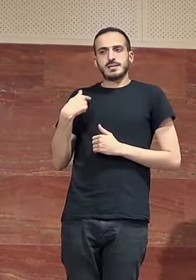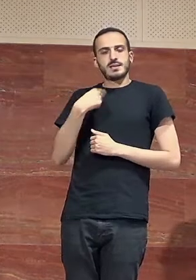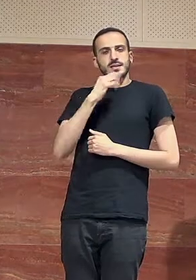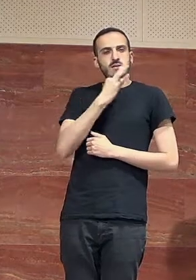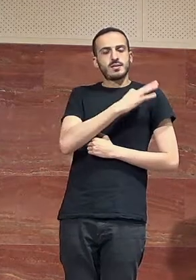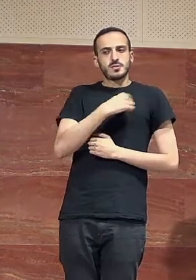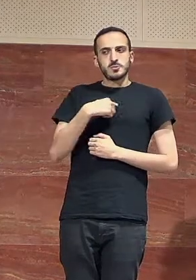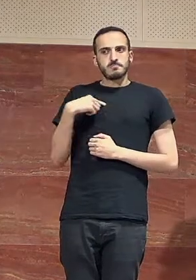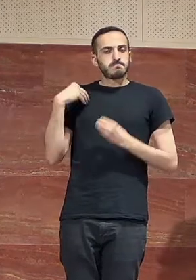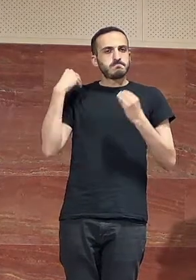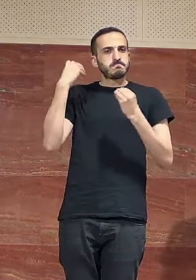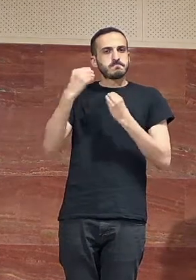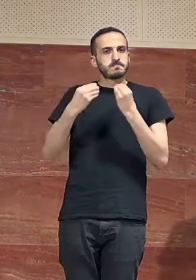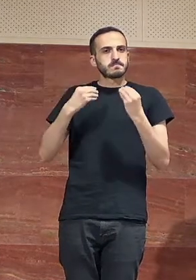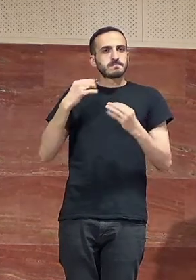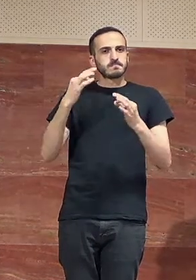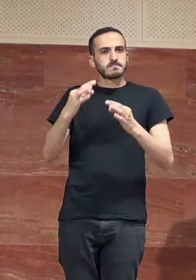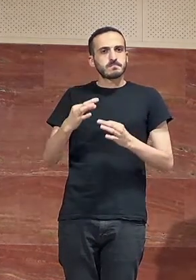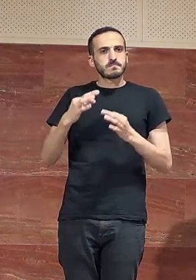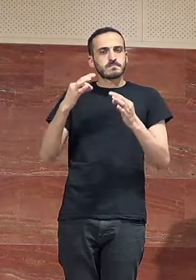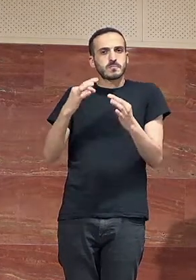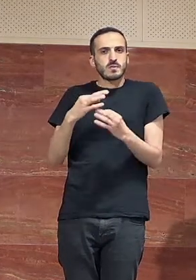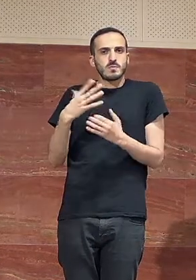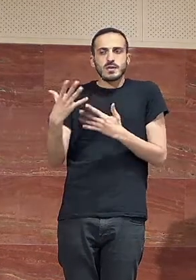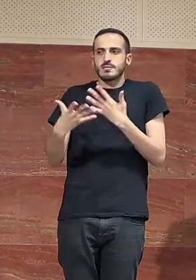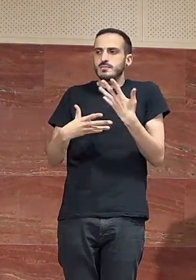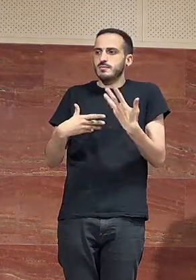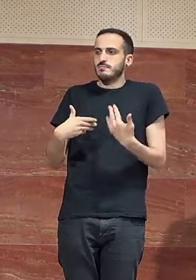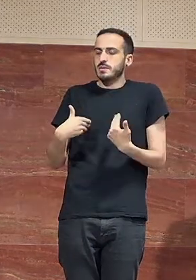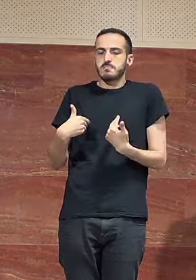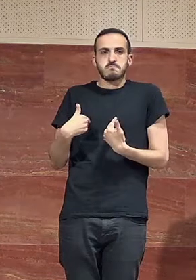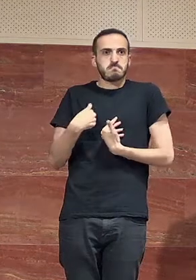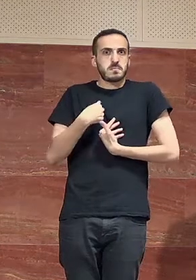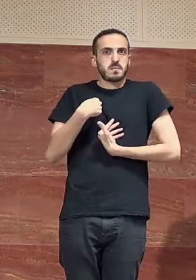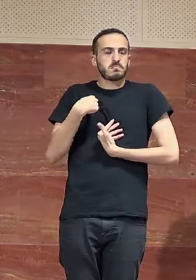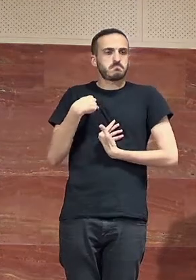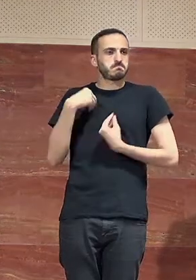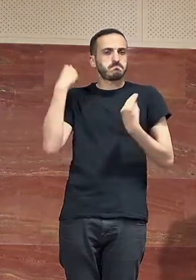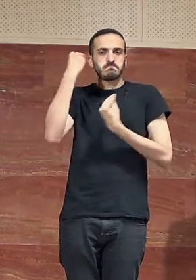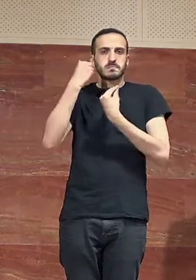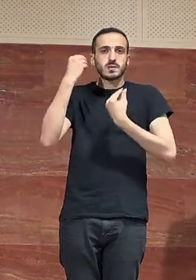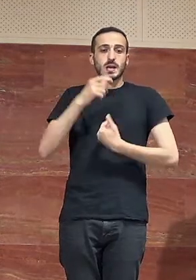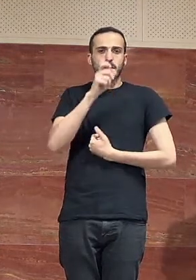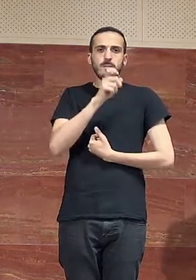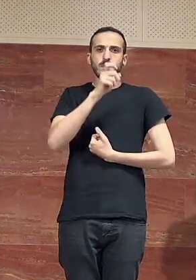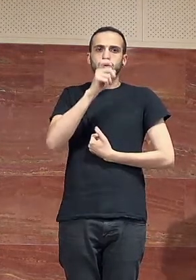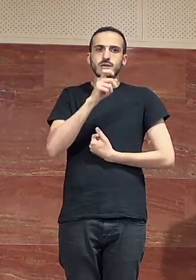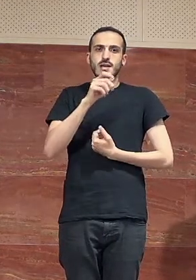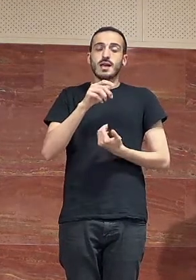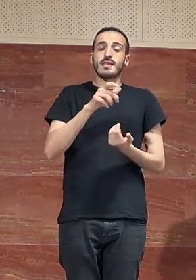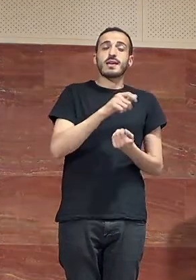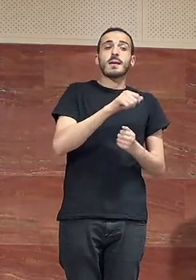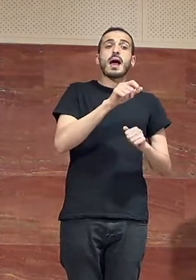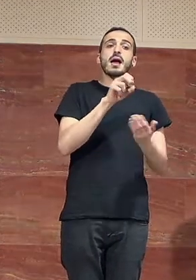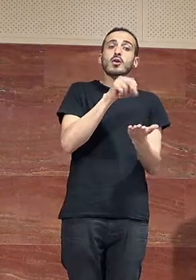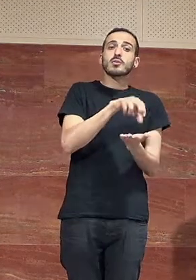me ha chocado la disociación, una especie de esquizofrenia que tenemos los seres humanos cuando nos transformamos de peatones en conductores,